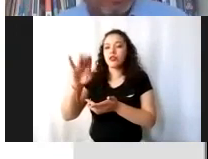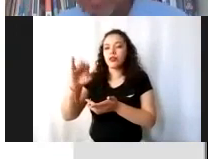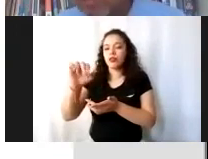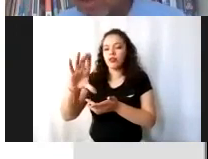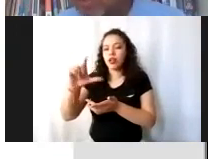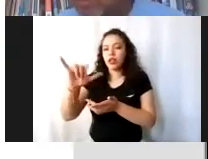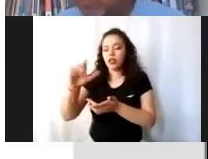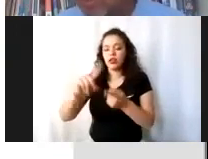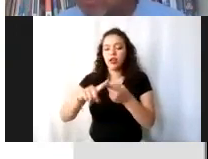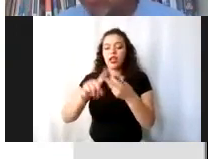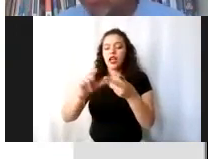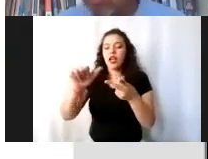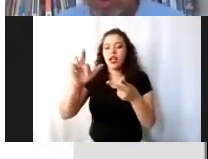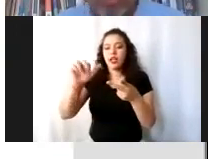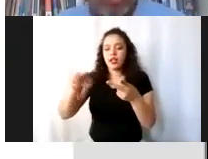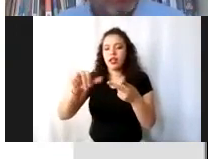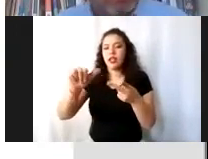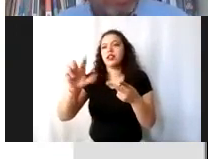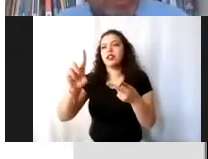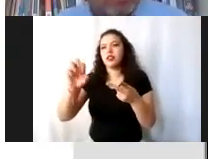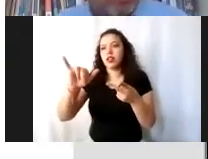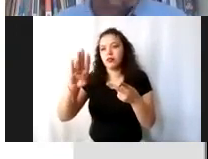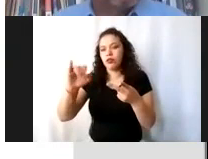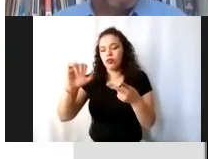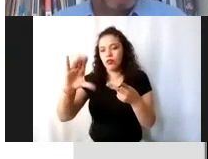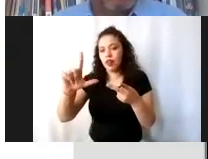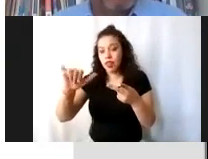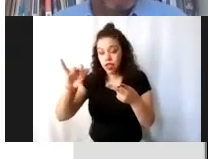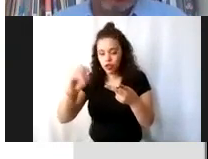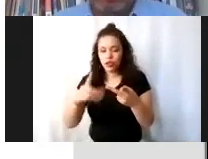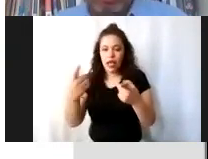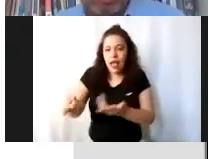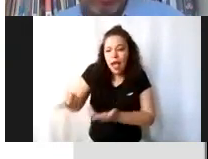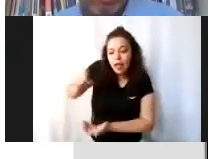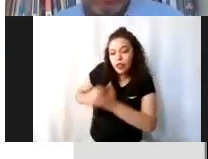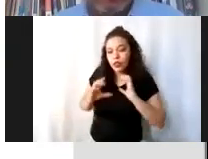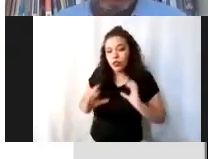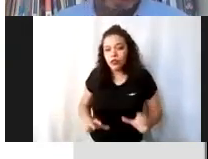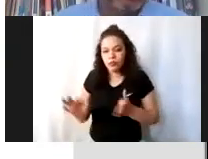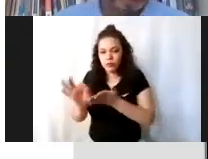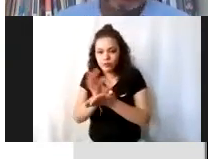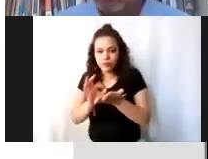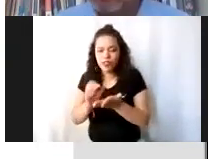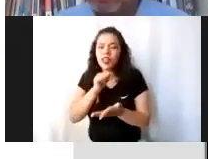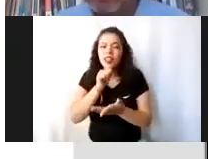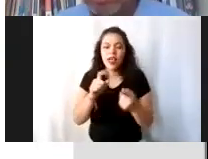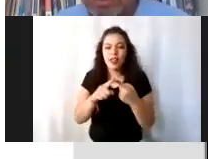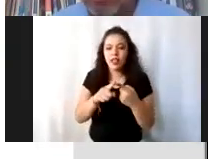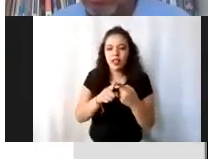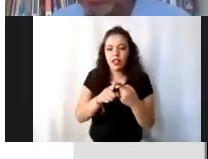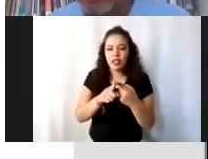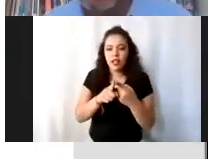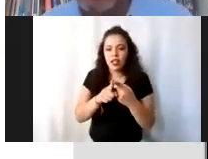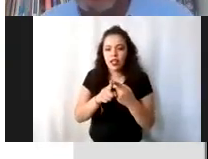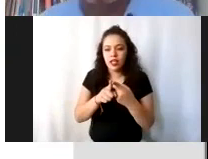encuentra en cada una de las células de nuestro cuerpo, excepto en los espermatozoides y en los óvulos, que solamente tienen la mitad